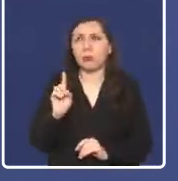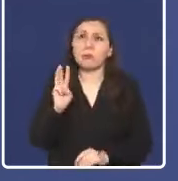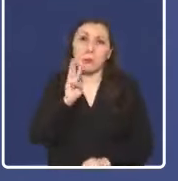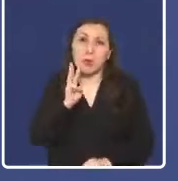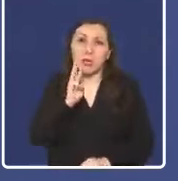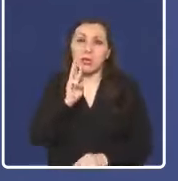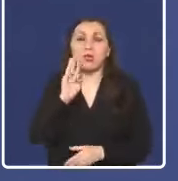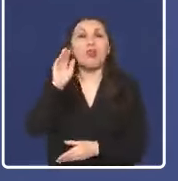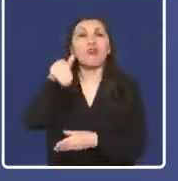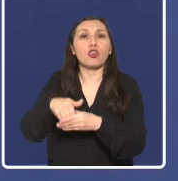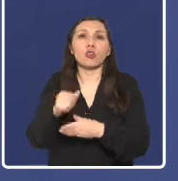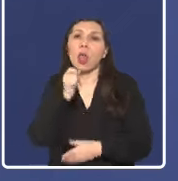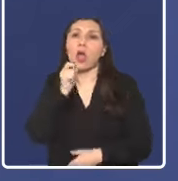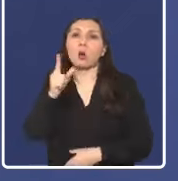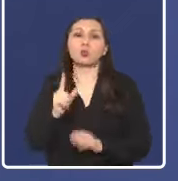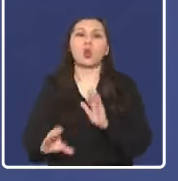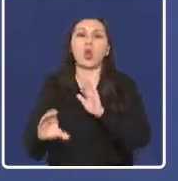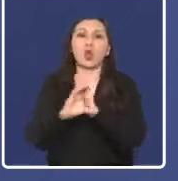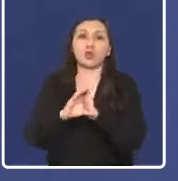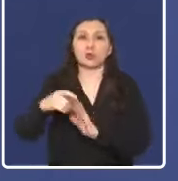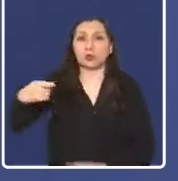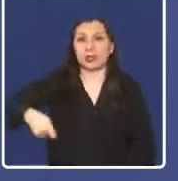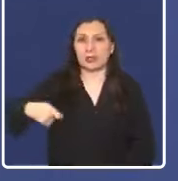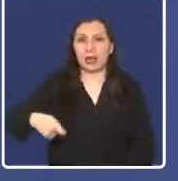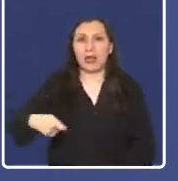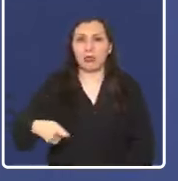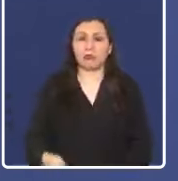el día miércoles se vota la acusación constitucional en el Senado.